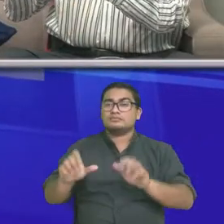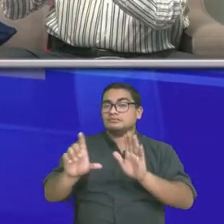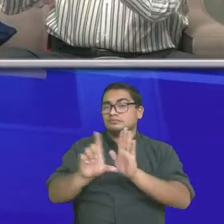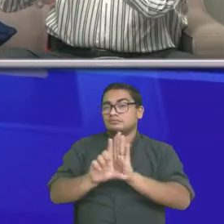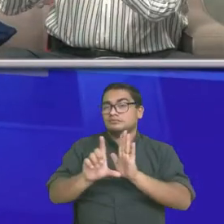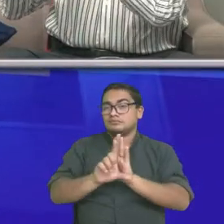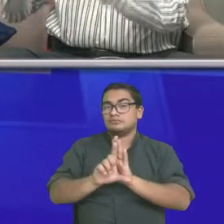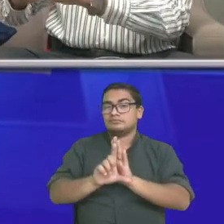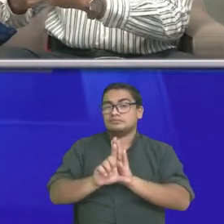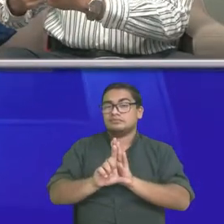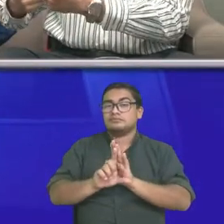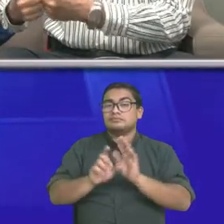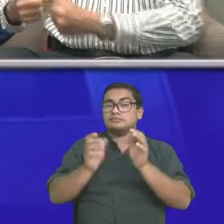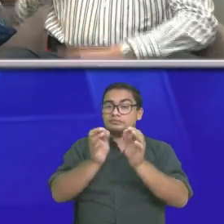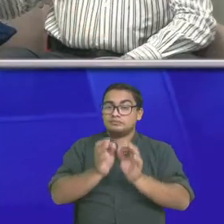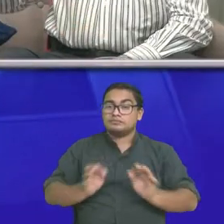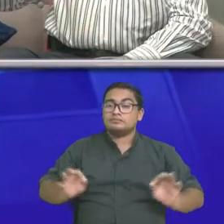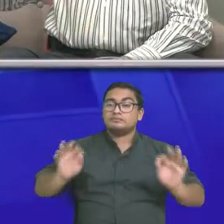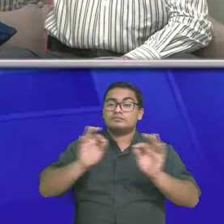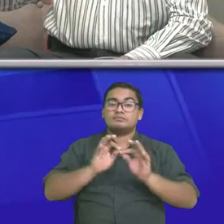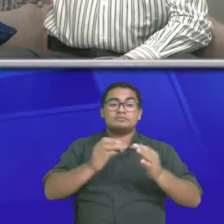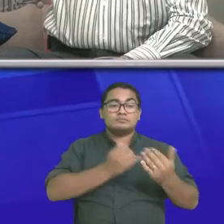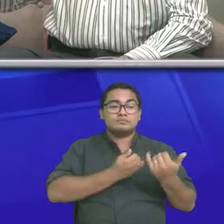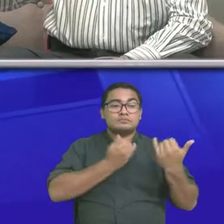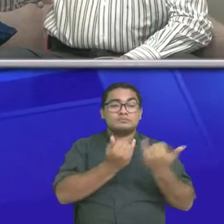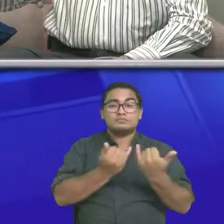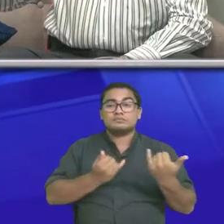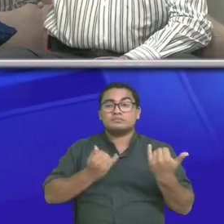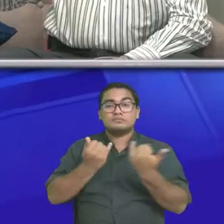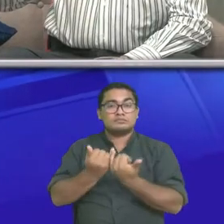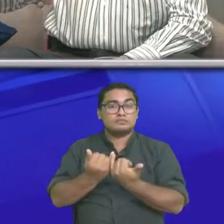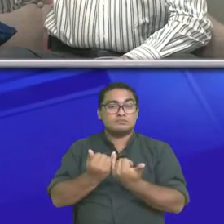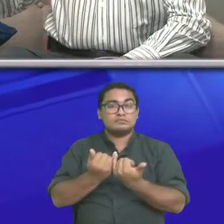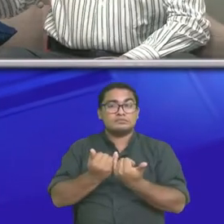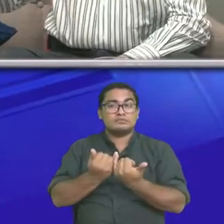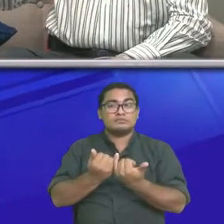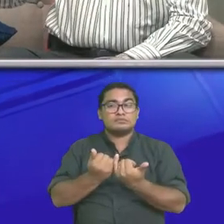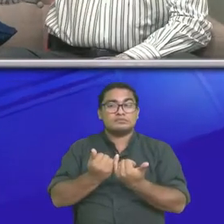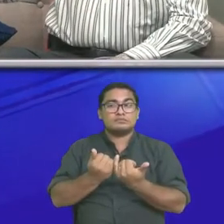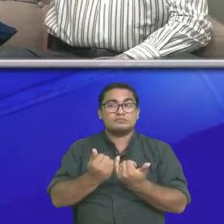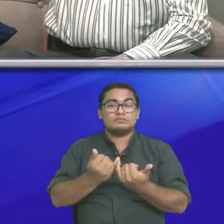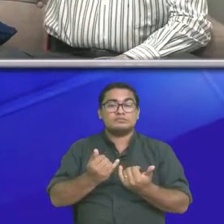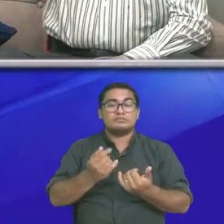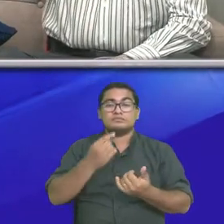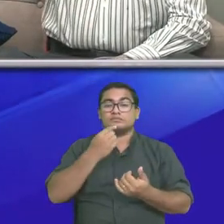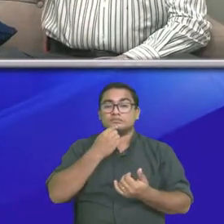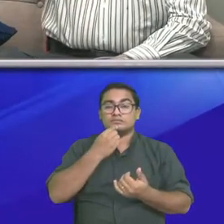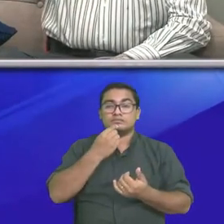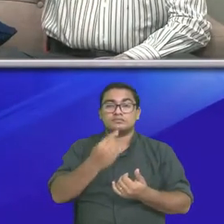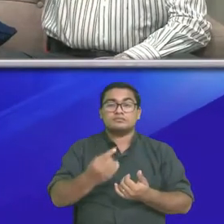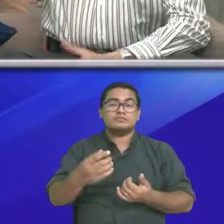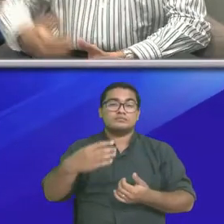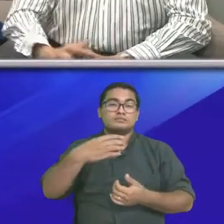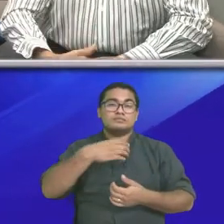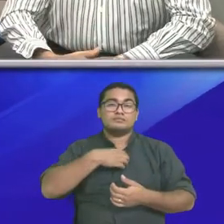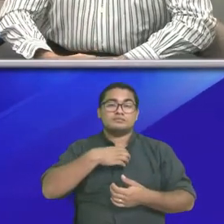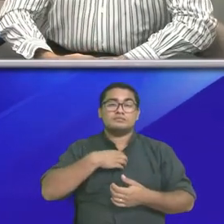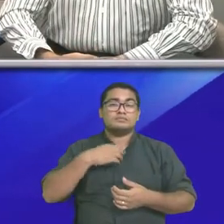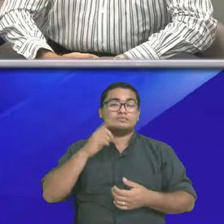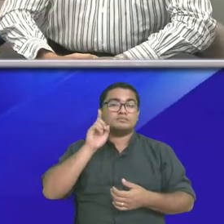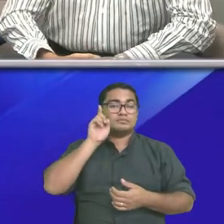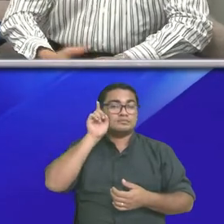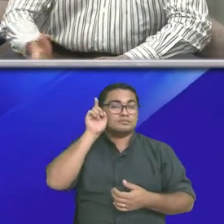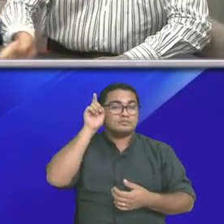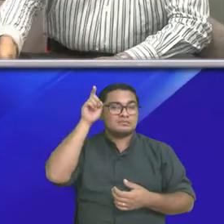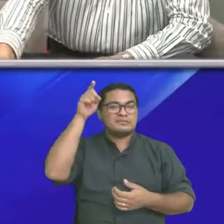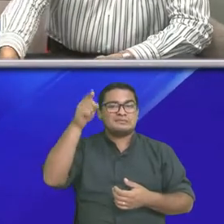para dotar a las principales instituciones que rectorean el desarrollo económico